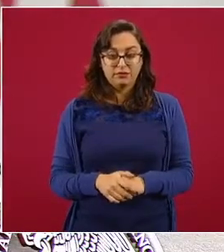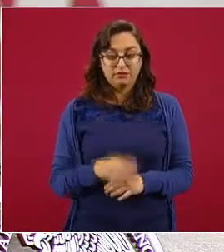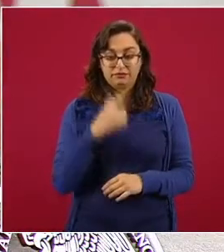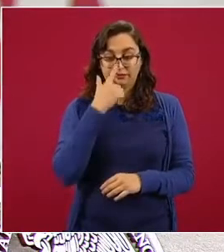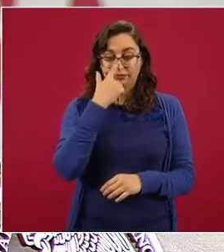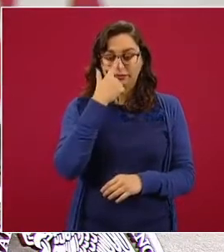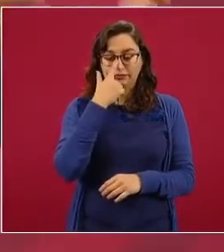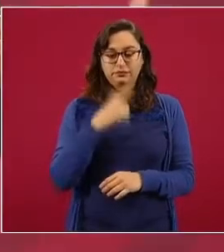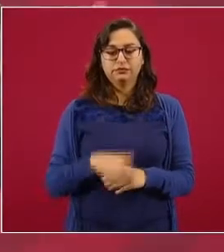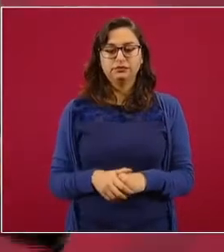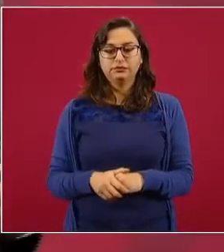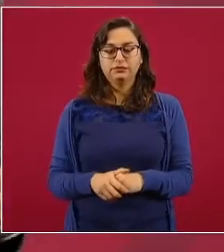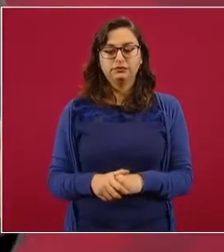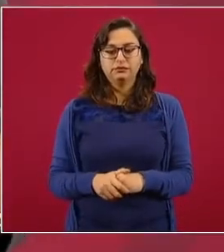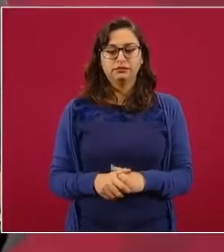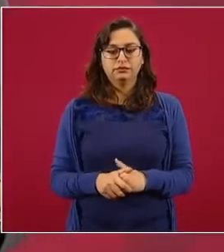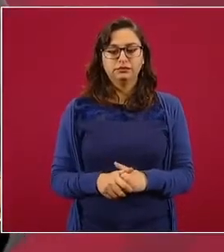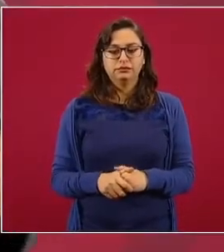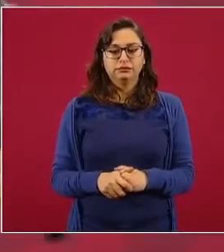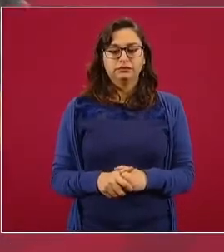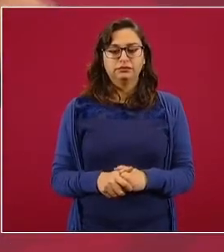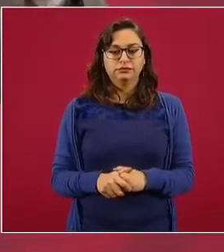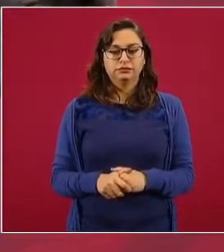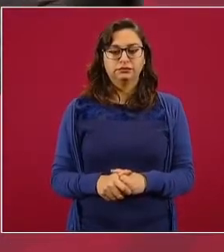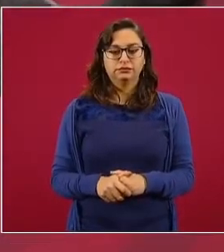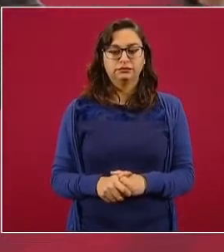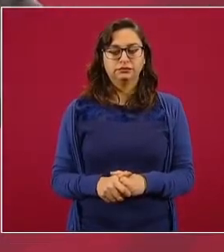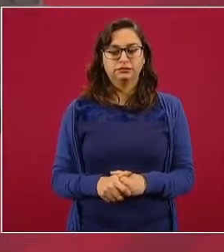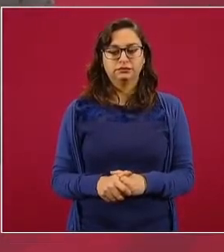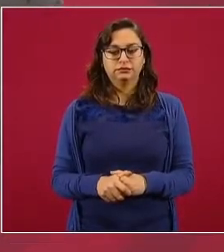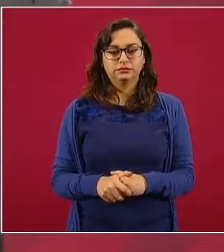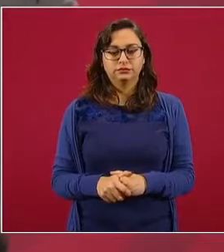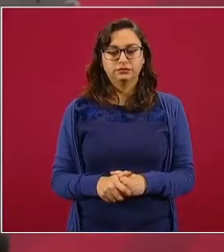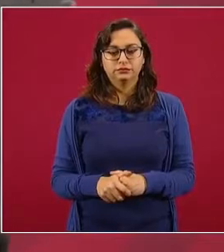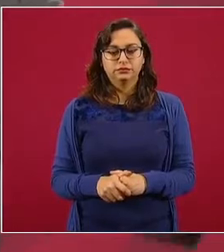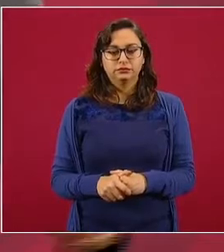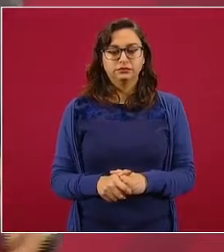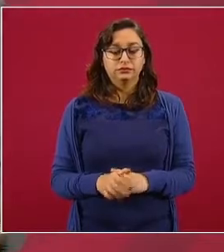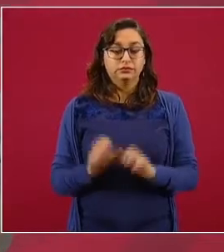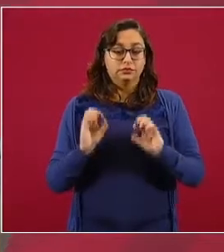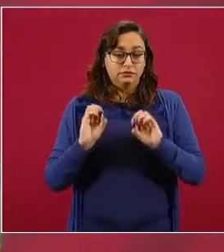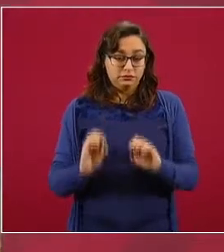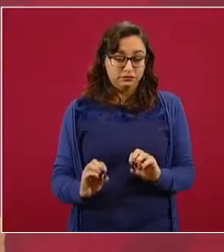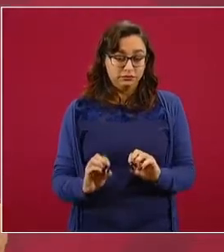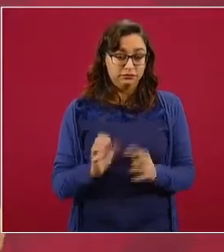o que se utilice ese dinero para construir